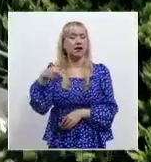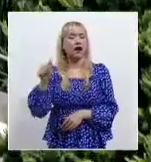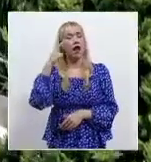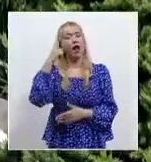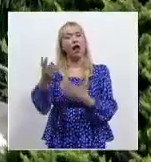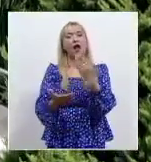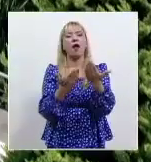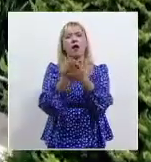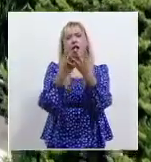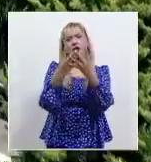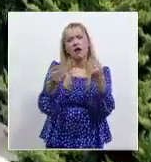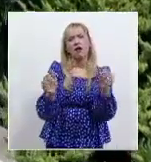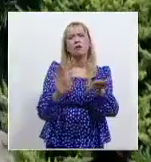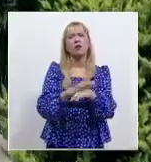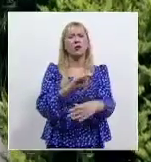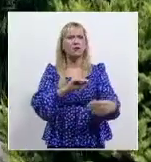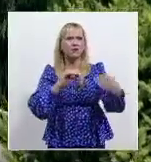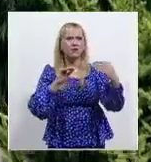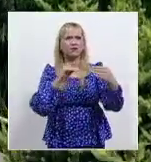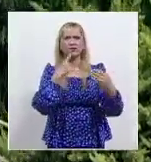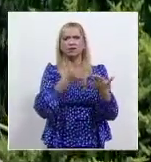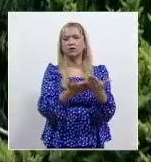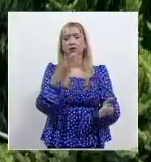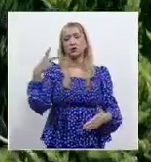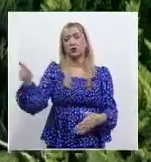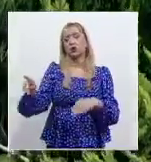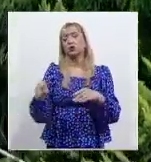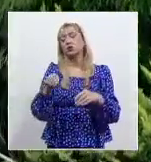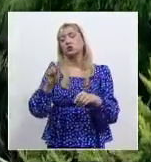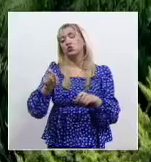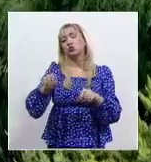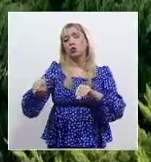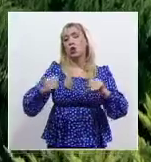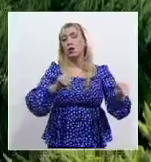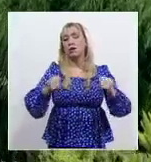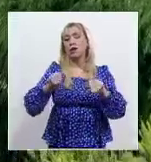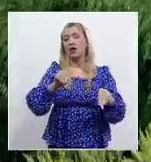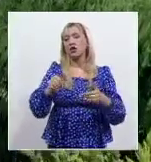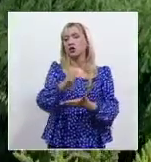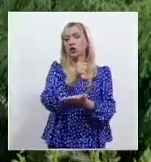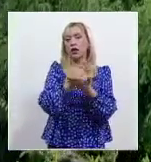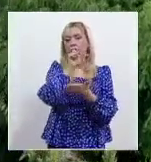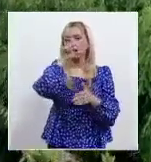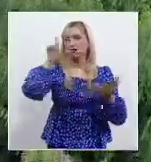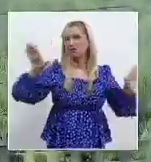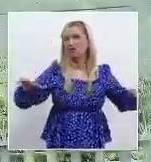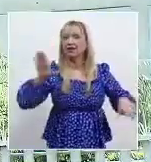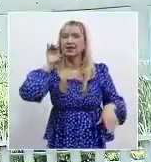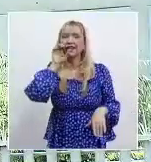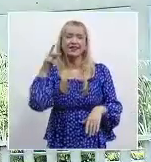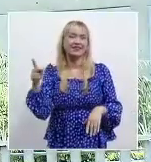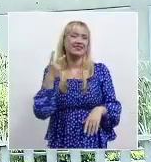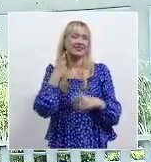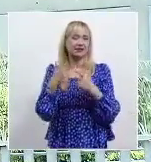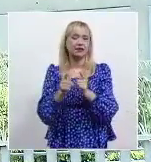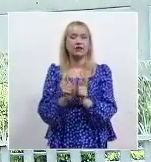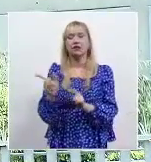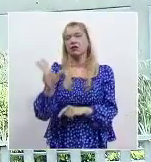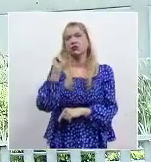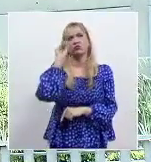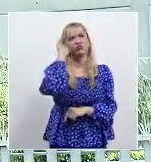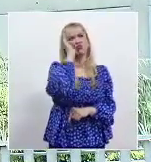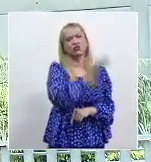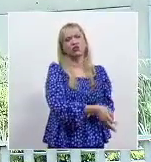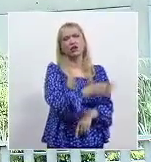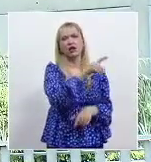propone resolver el recurso de apelación del partido Movimiento Ciudadano, en el que solicita revocar el acuerdo general del INE, por el que autorizó